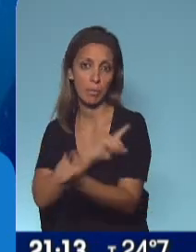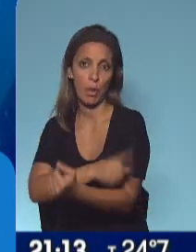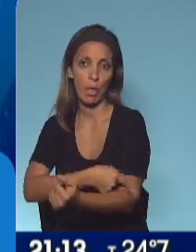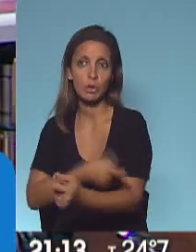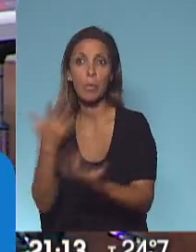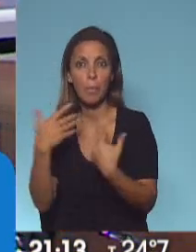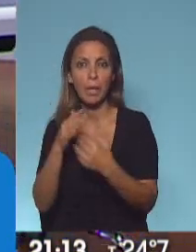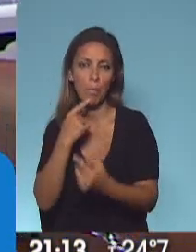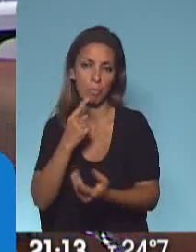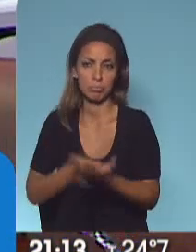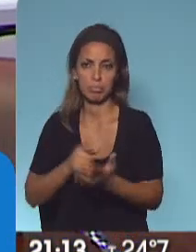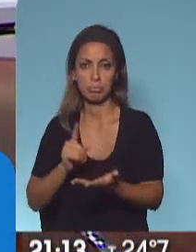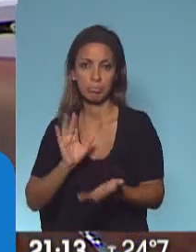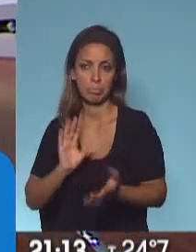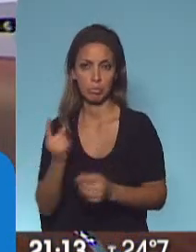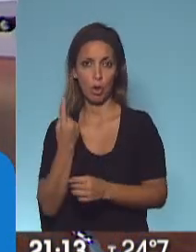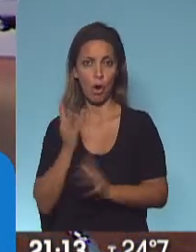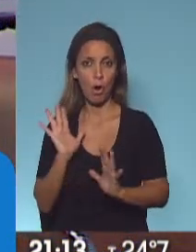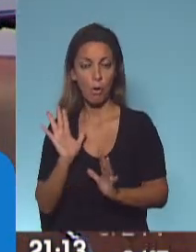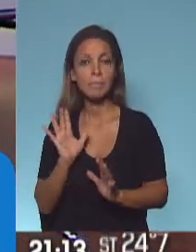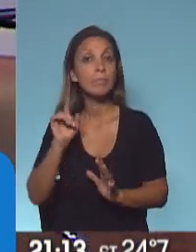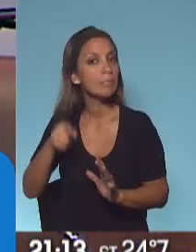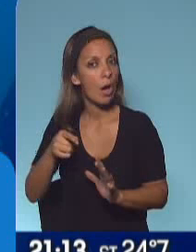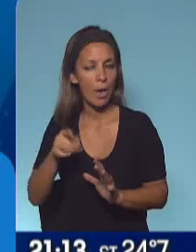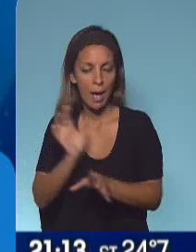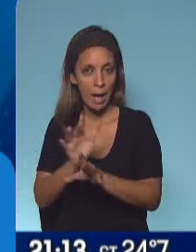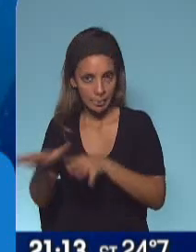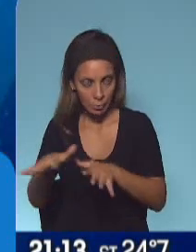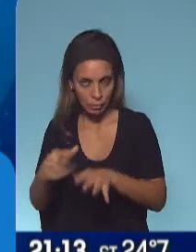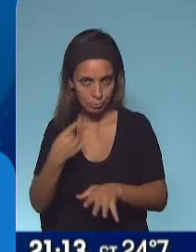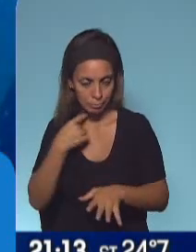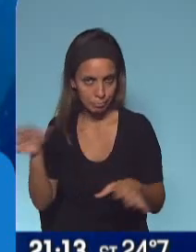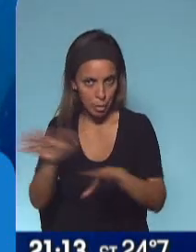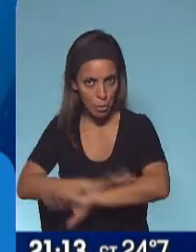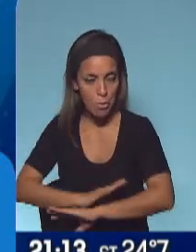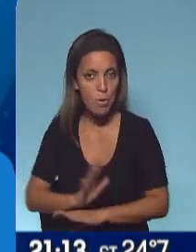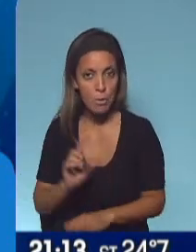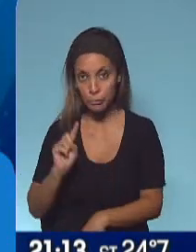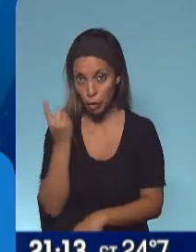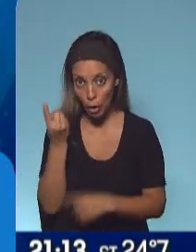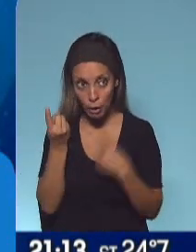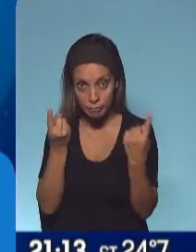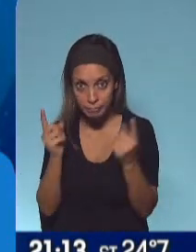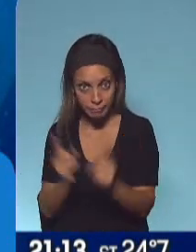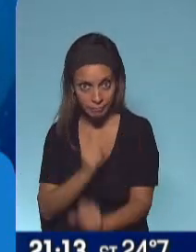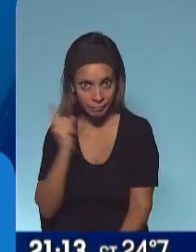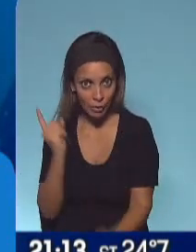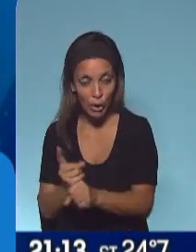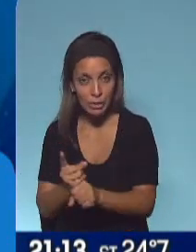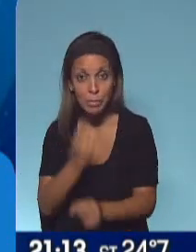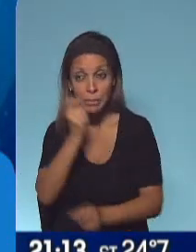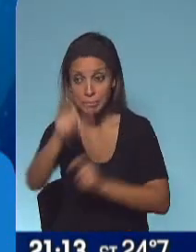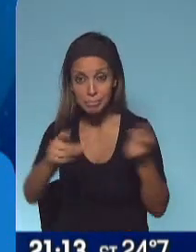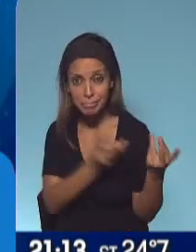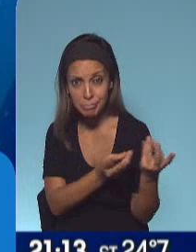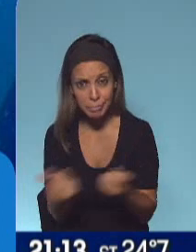manera independiente y esta situación les está dando un cachetazo y está dando a demostrar que sin consumidores no hay manera.